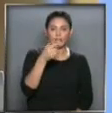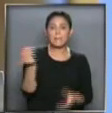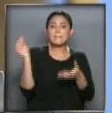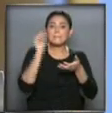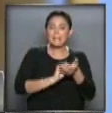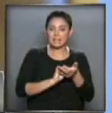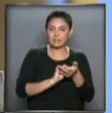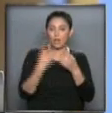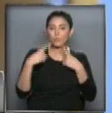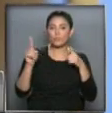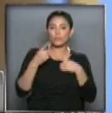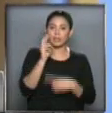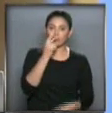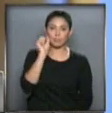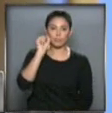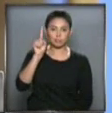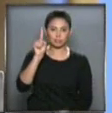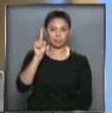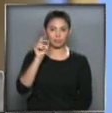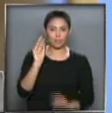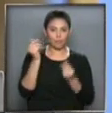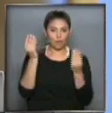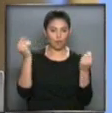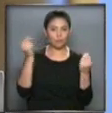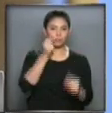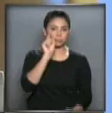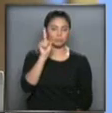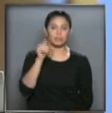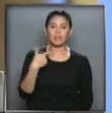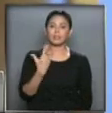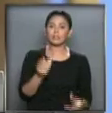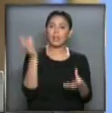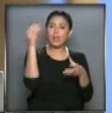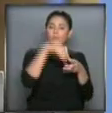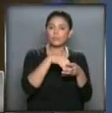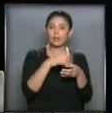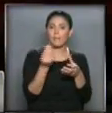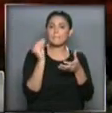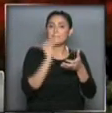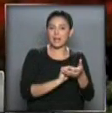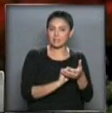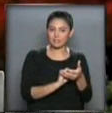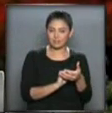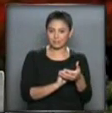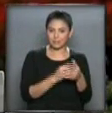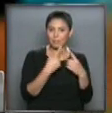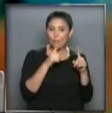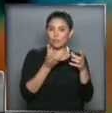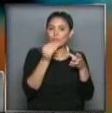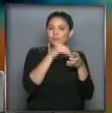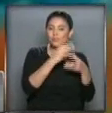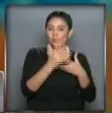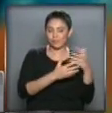nuestra música autóctona y folclórica, cosa que le ha dado un plus a nuestro rock y